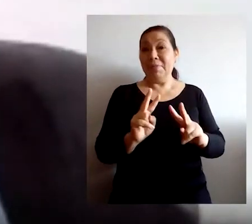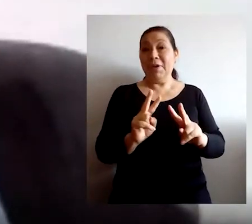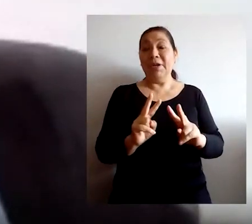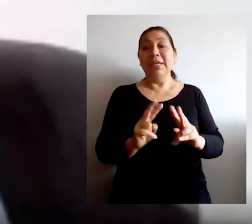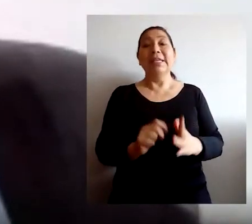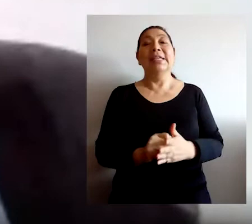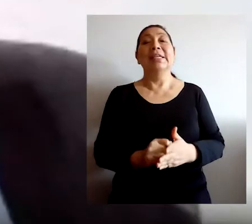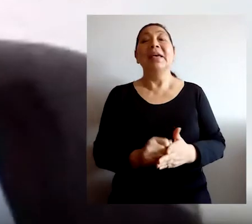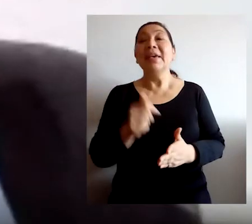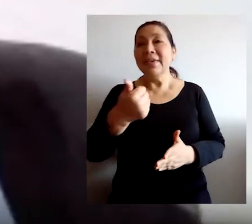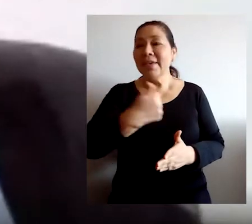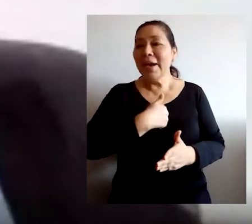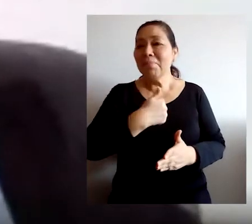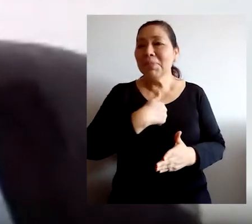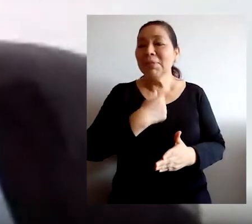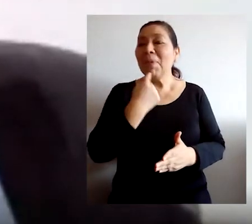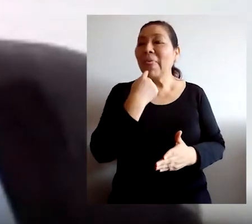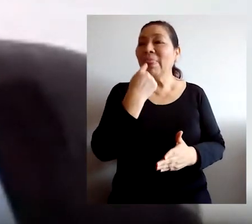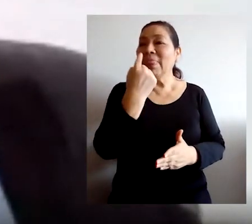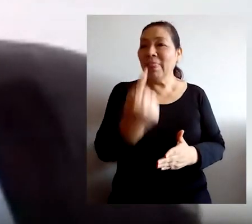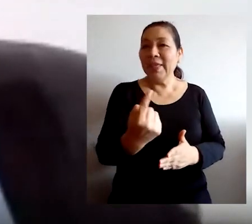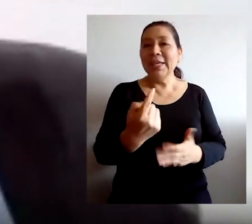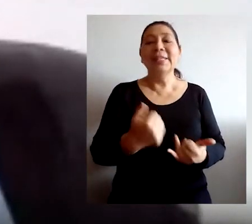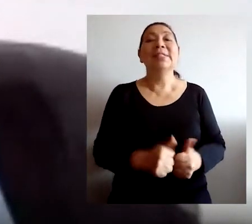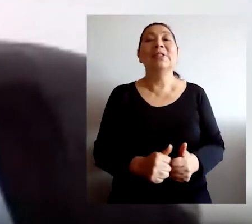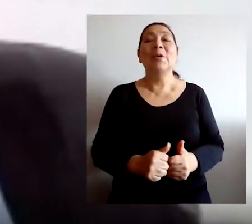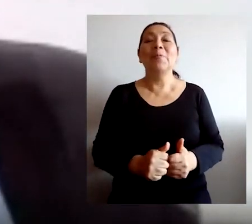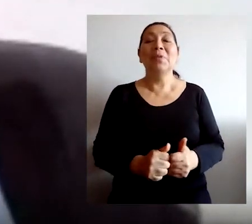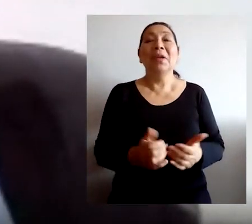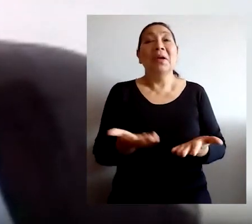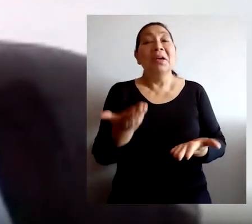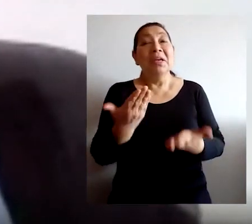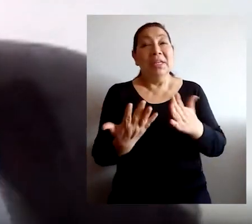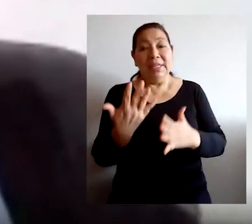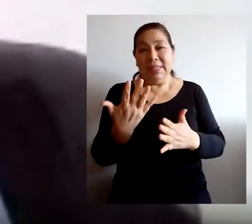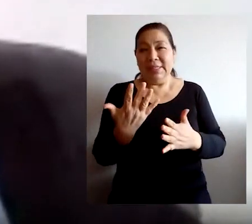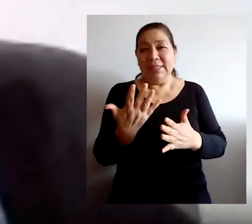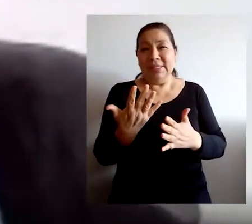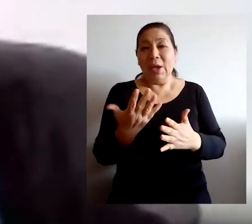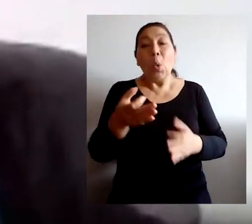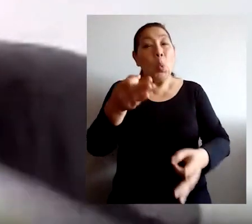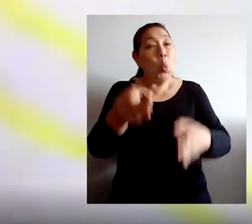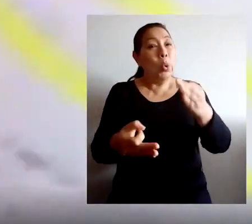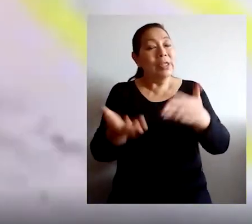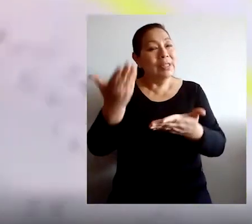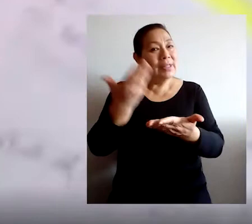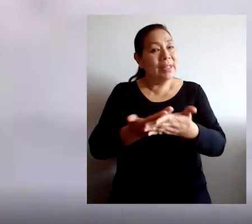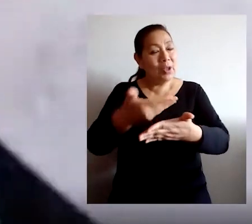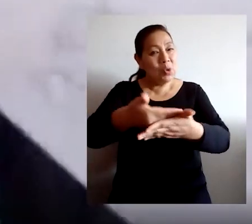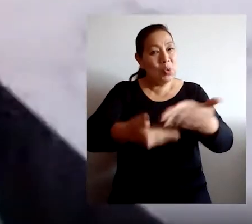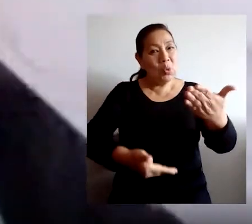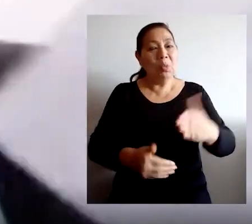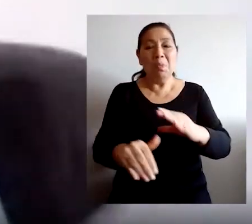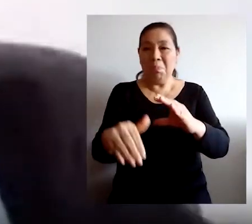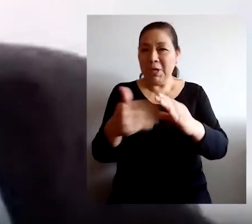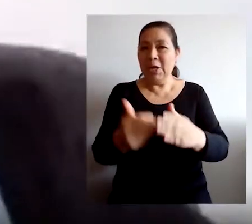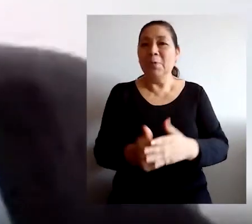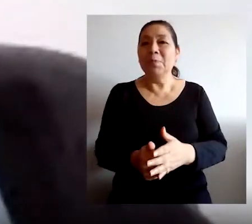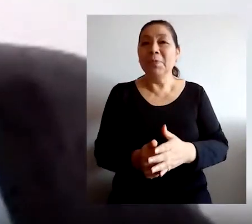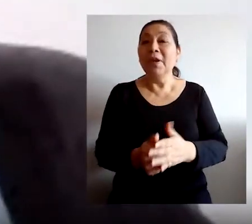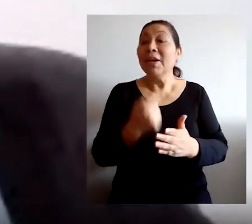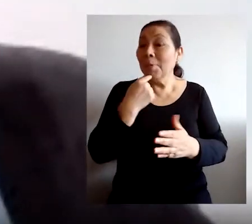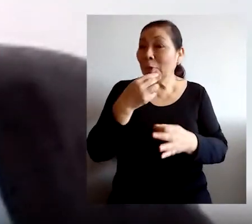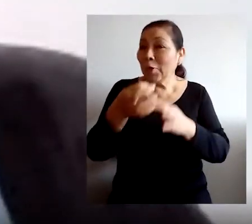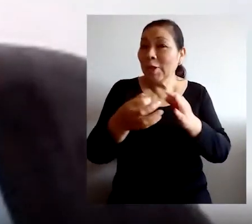al fuero agrario, ella misma la refiere en ese fundamento 15 de esa sentencia contenida en el expediente que